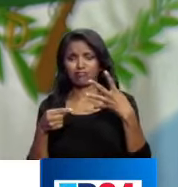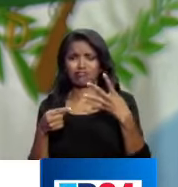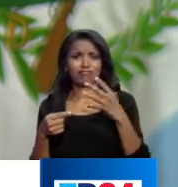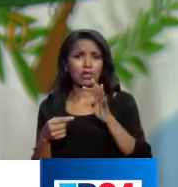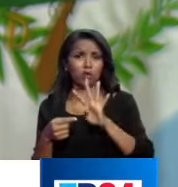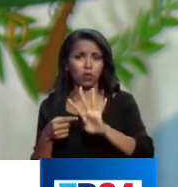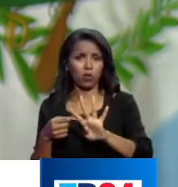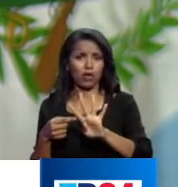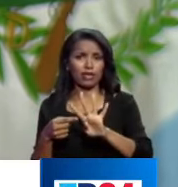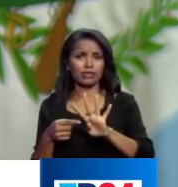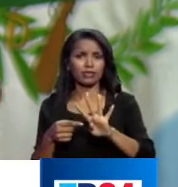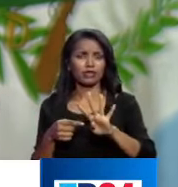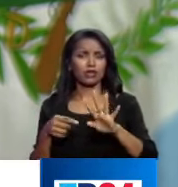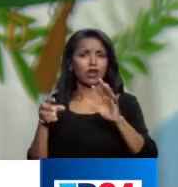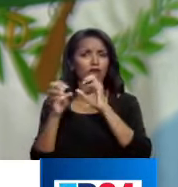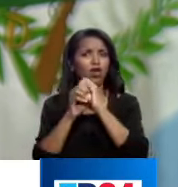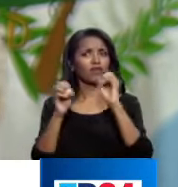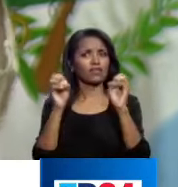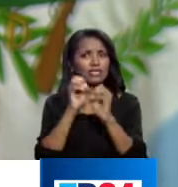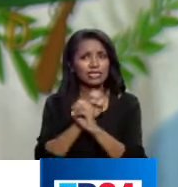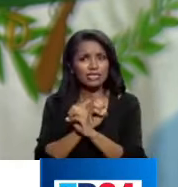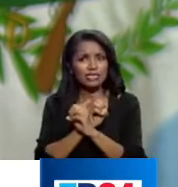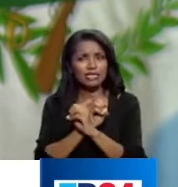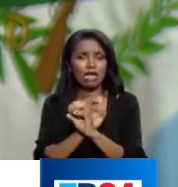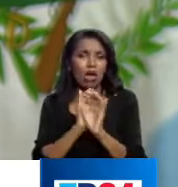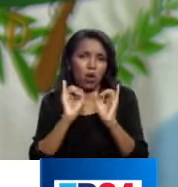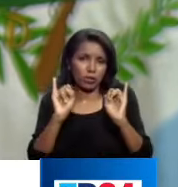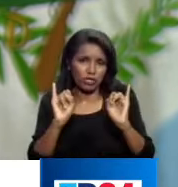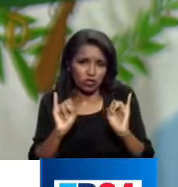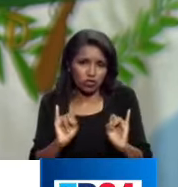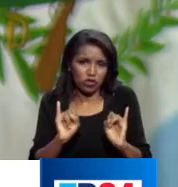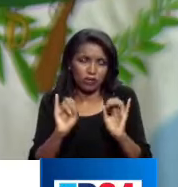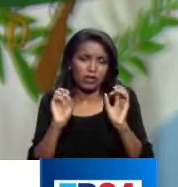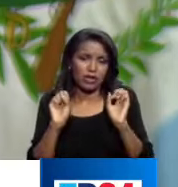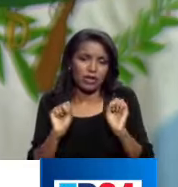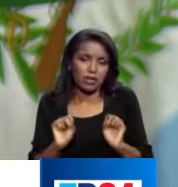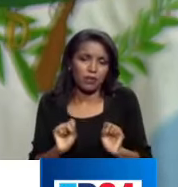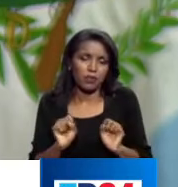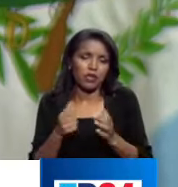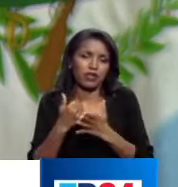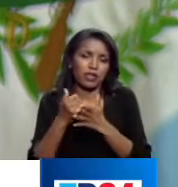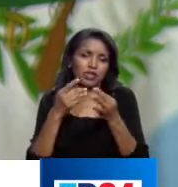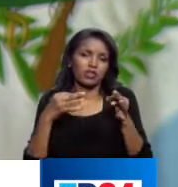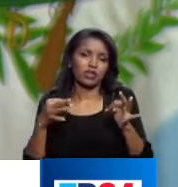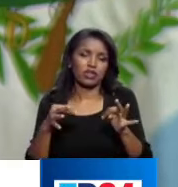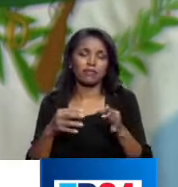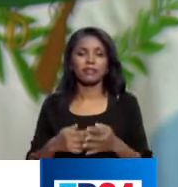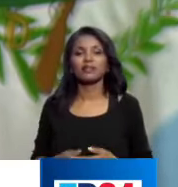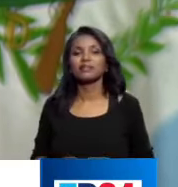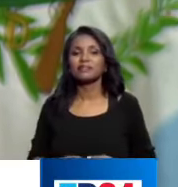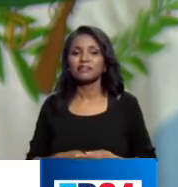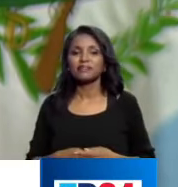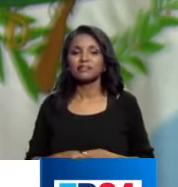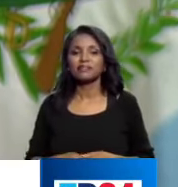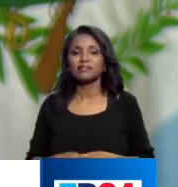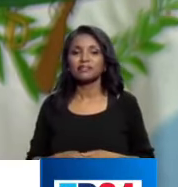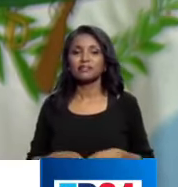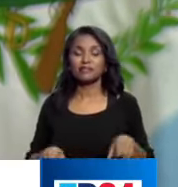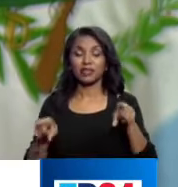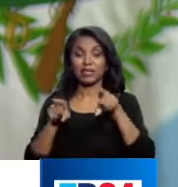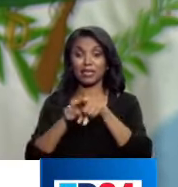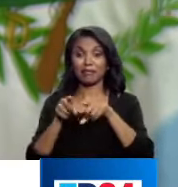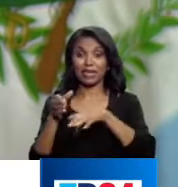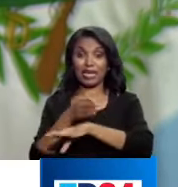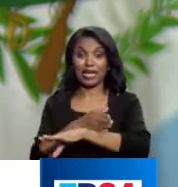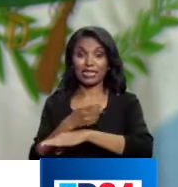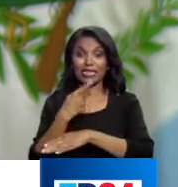actores importantes en la consulta. Ya se prometió hasta quién va a ser el director de la Autoridad de